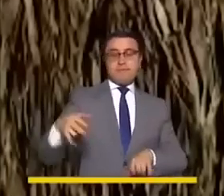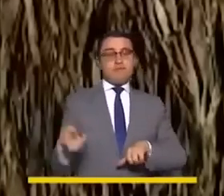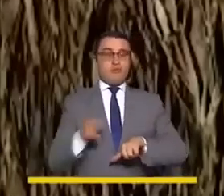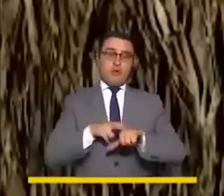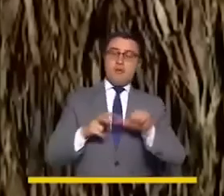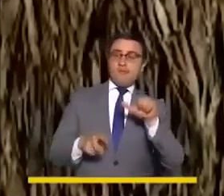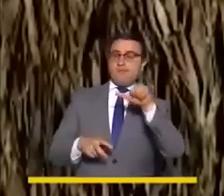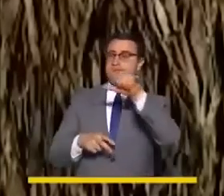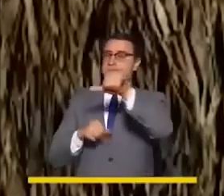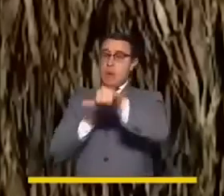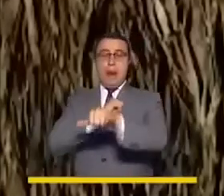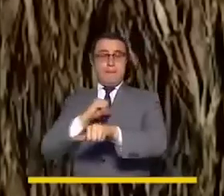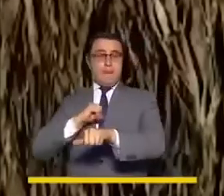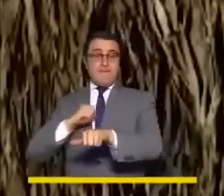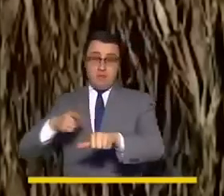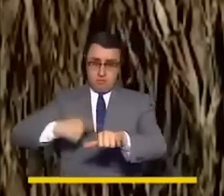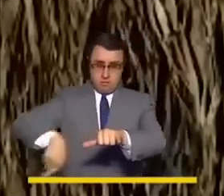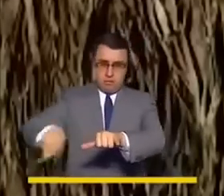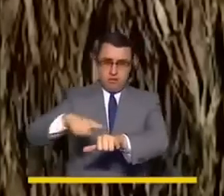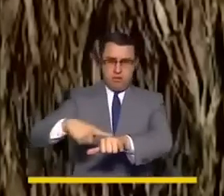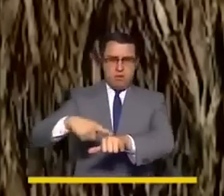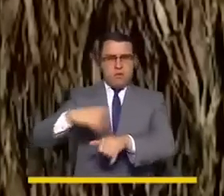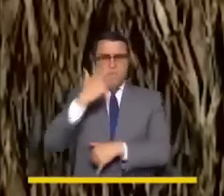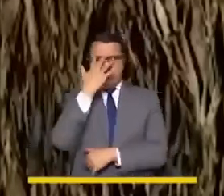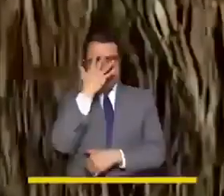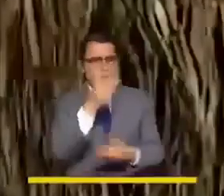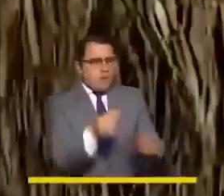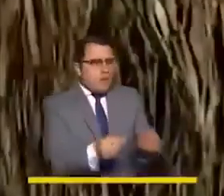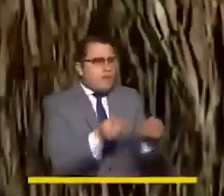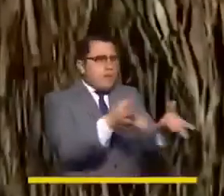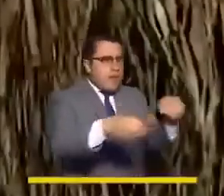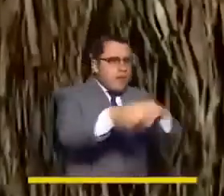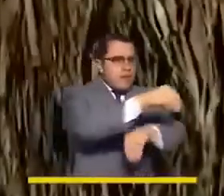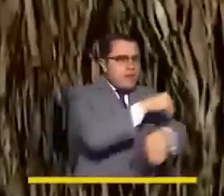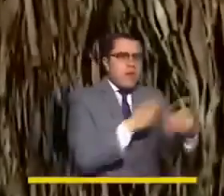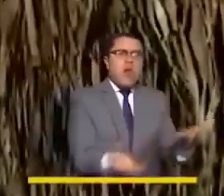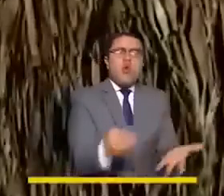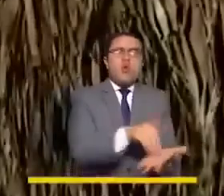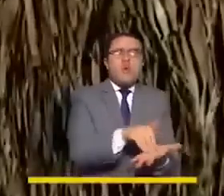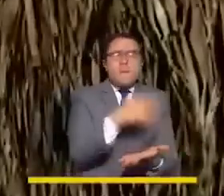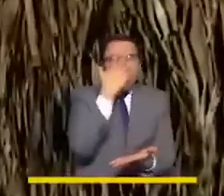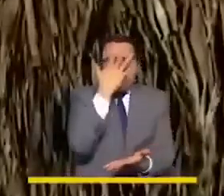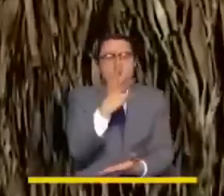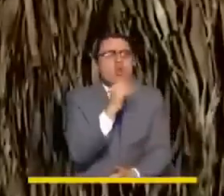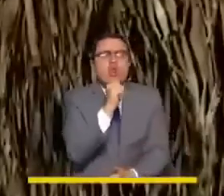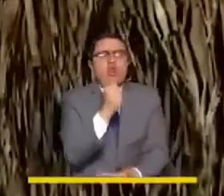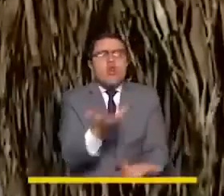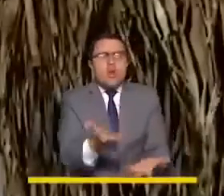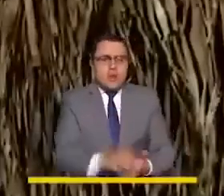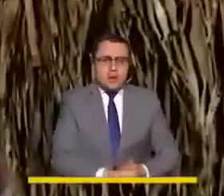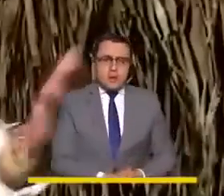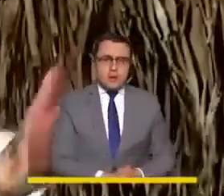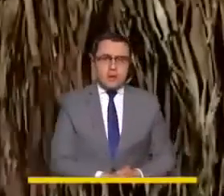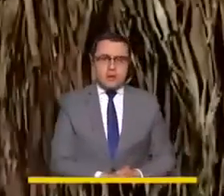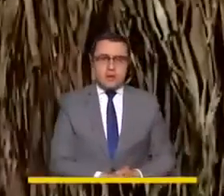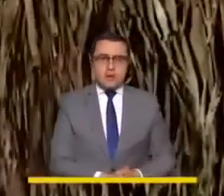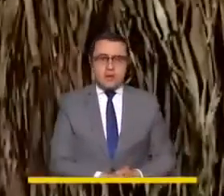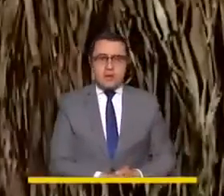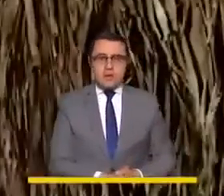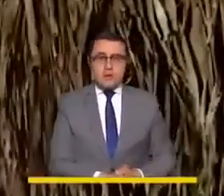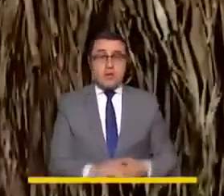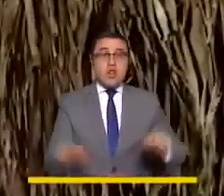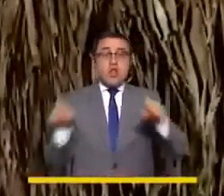avión y en jet privado no fueron capaces de devolver la tierra. Era como si le quitaran tres pelos